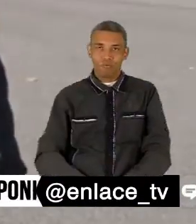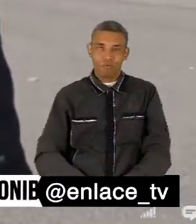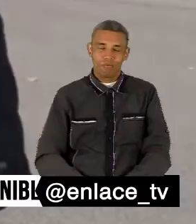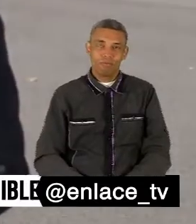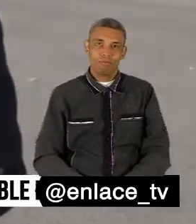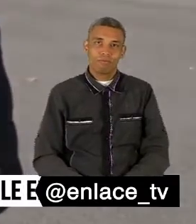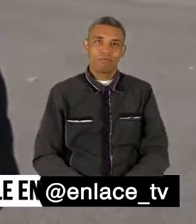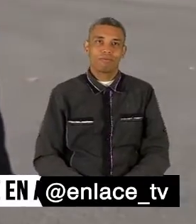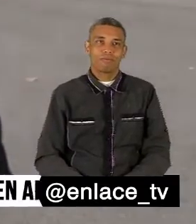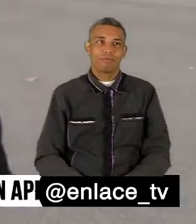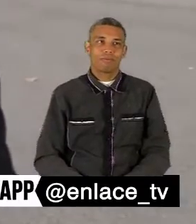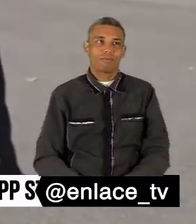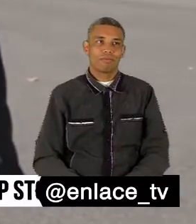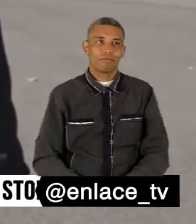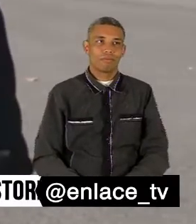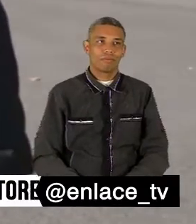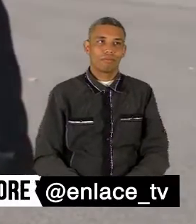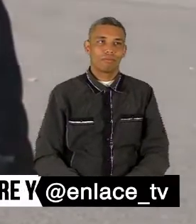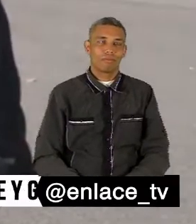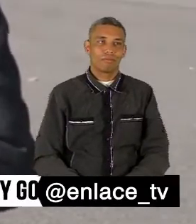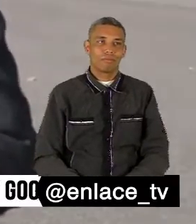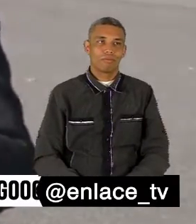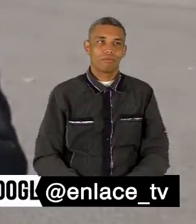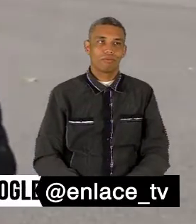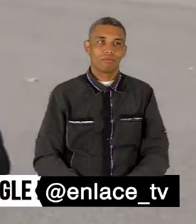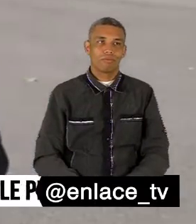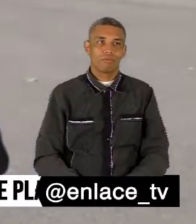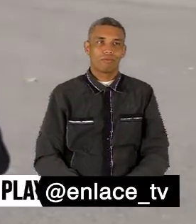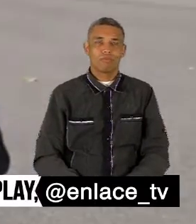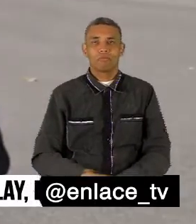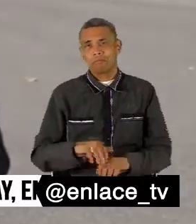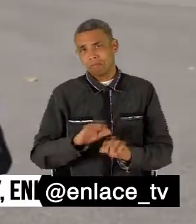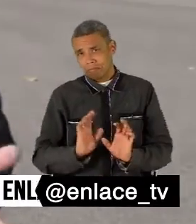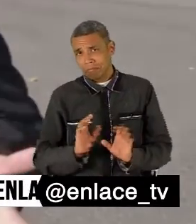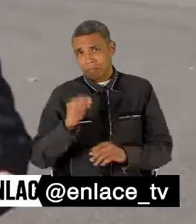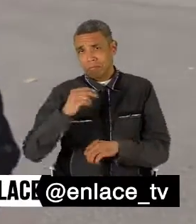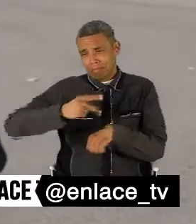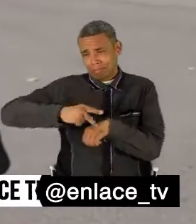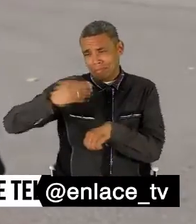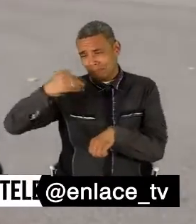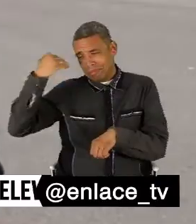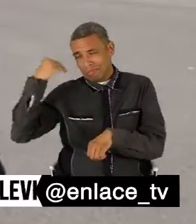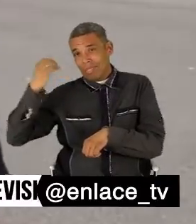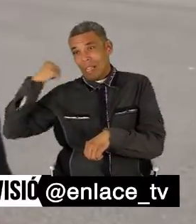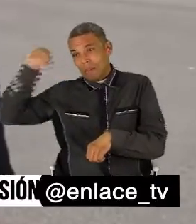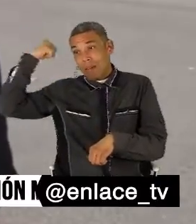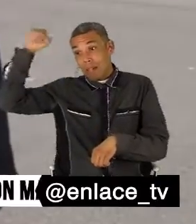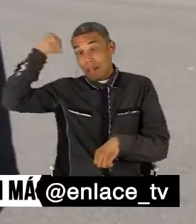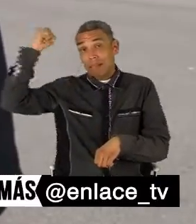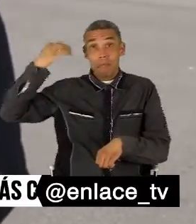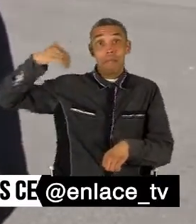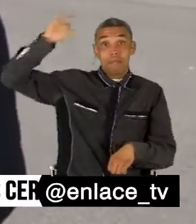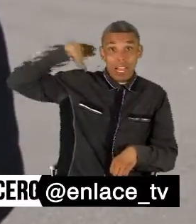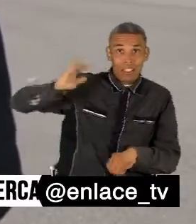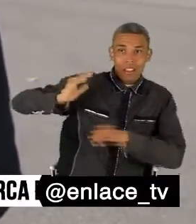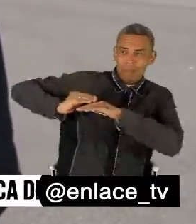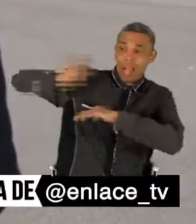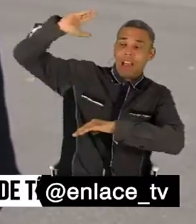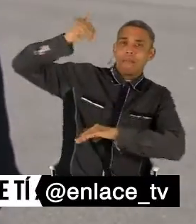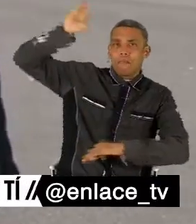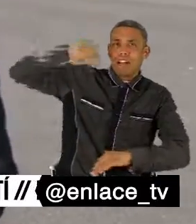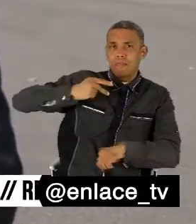Bastante diferente a favor del equipo paraguayo. Esperamos que esta historia quede atrás. Colombia gane hoy, logre una victoria hoy frente al